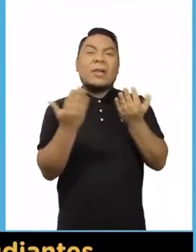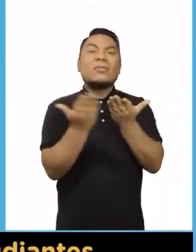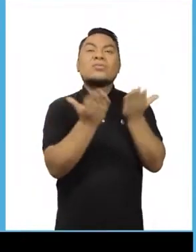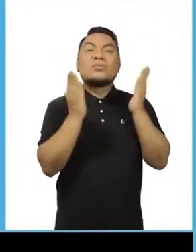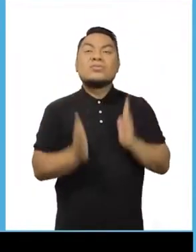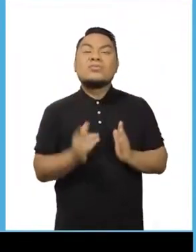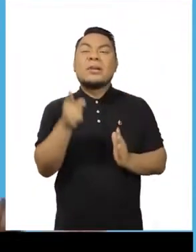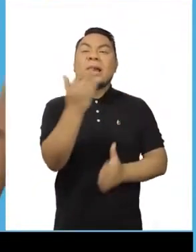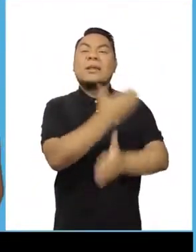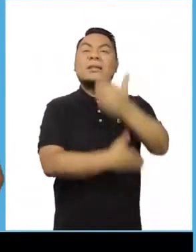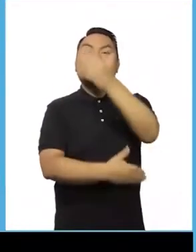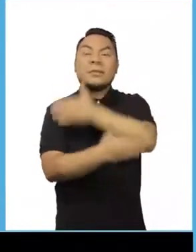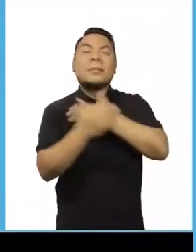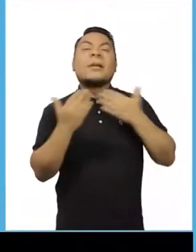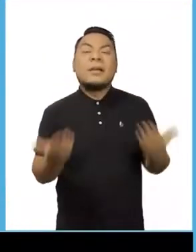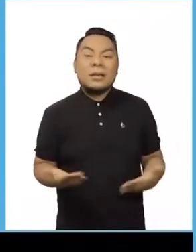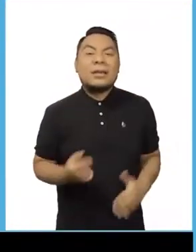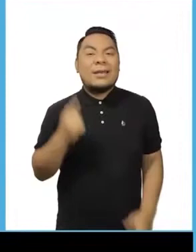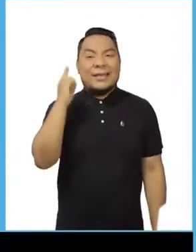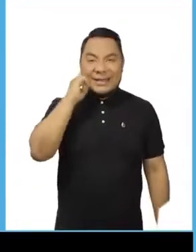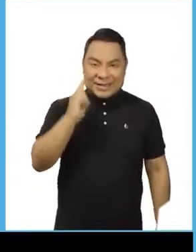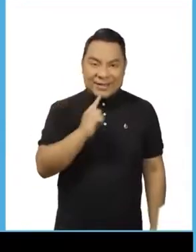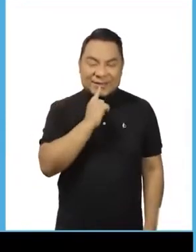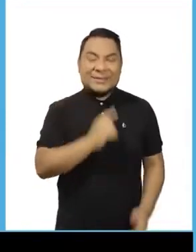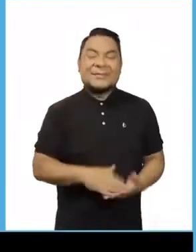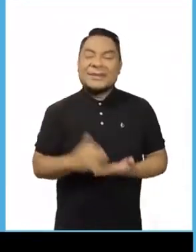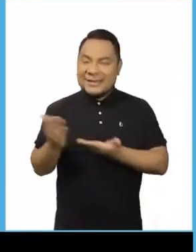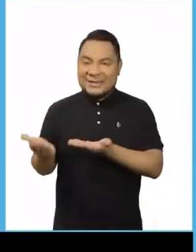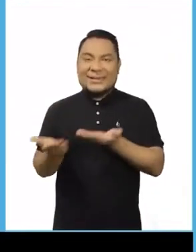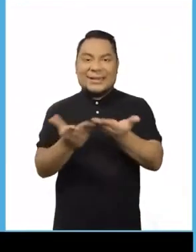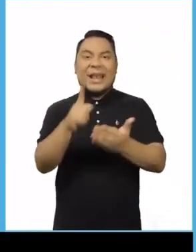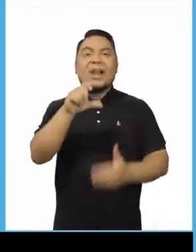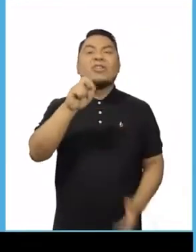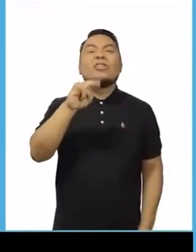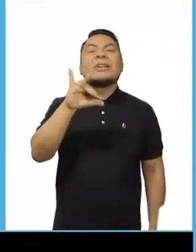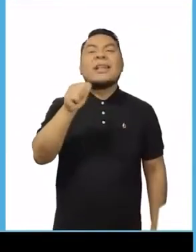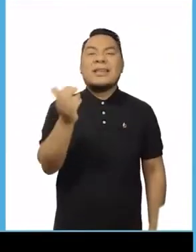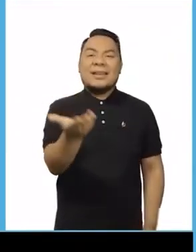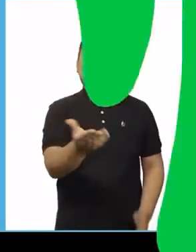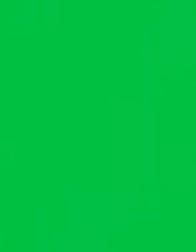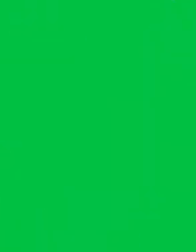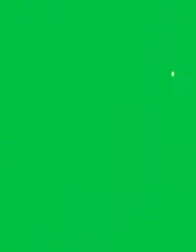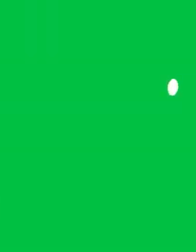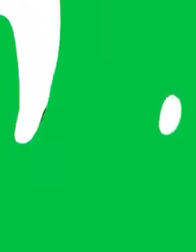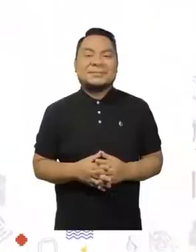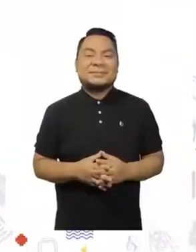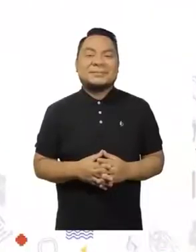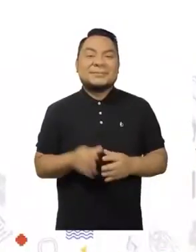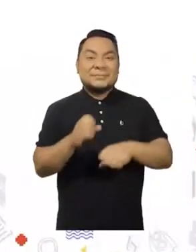de estudiantes con discapacidad auditiva. Adelante, Lorena.